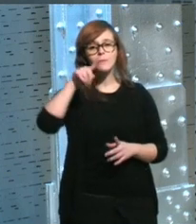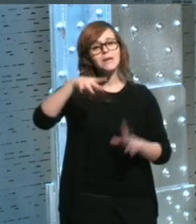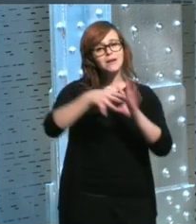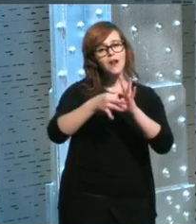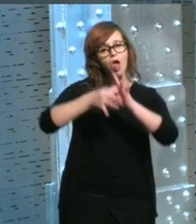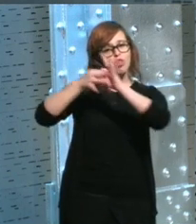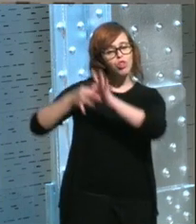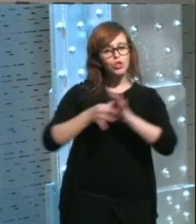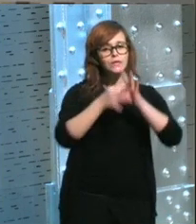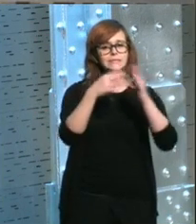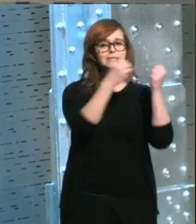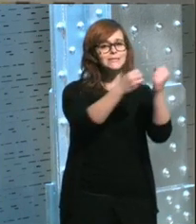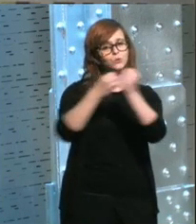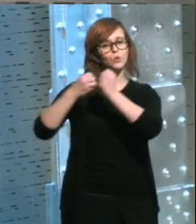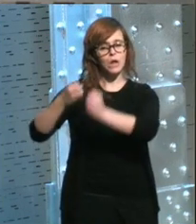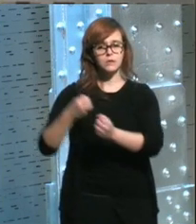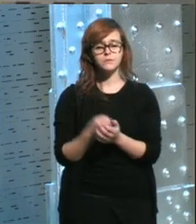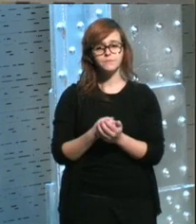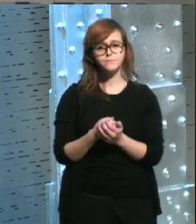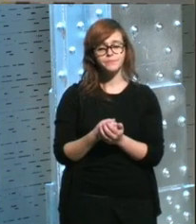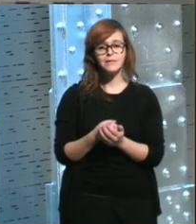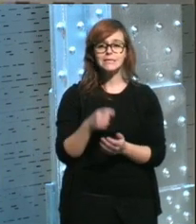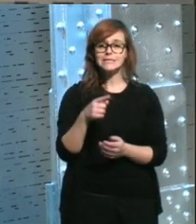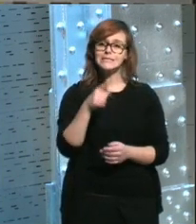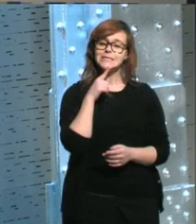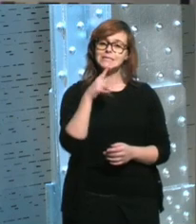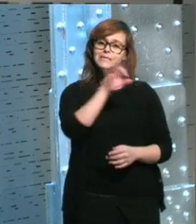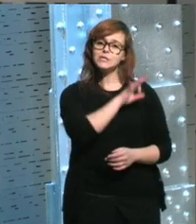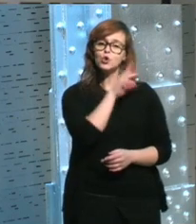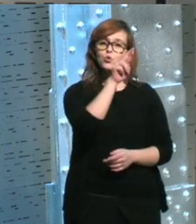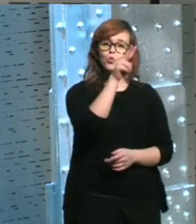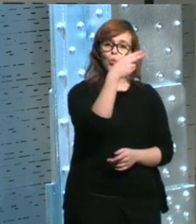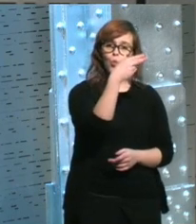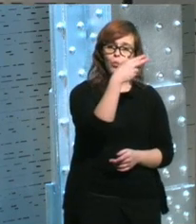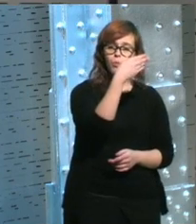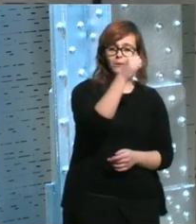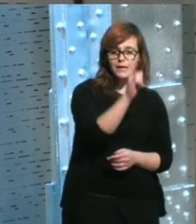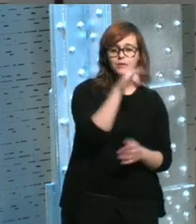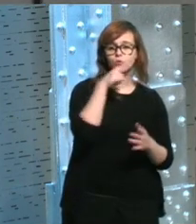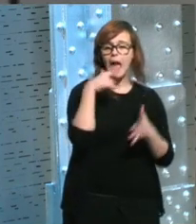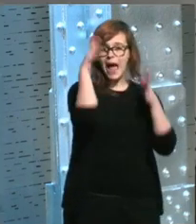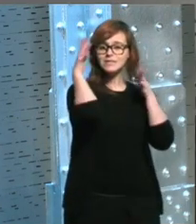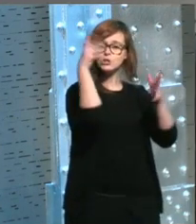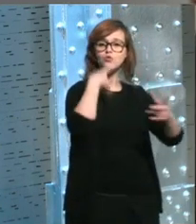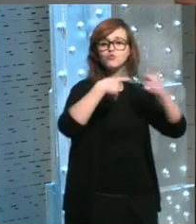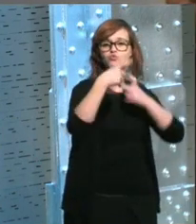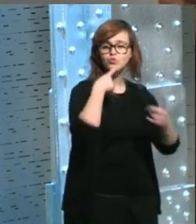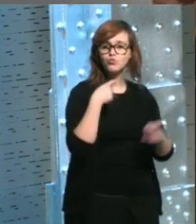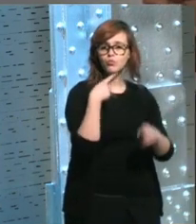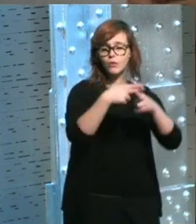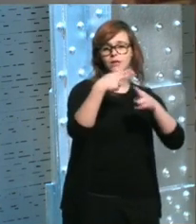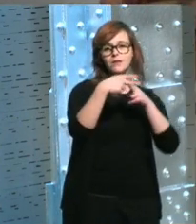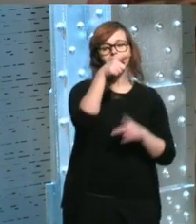institucionales. Antoni Gutiérrez Rubí, por su parte, es asesor de comunicación y consultor político. Dirige una consultora de